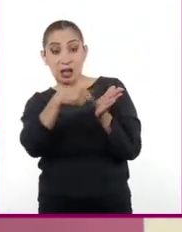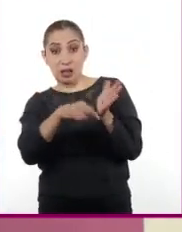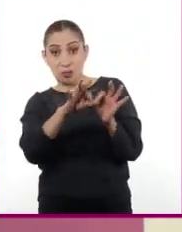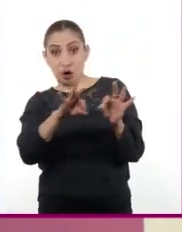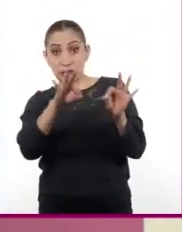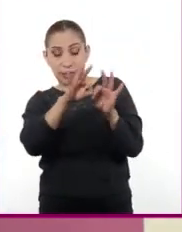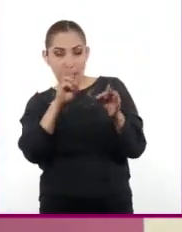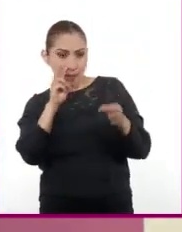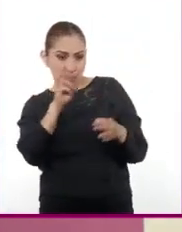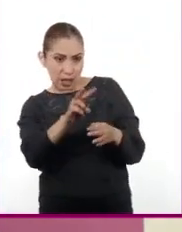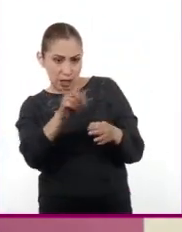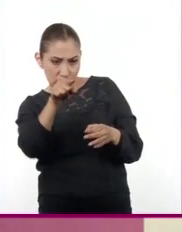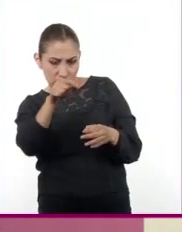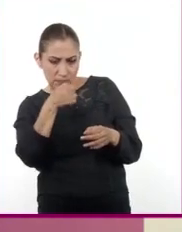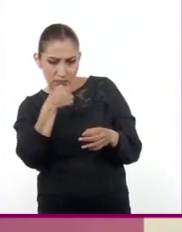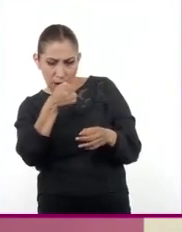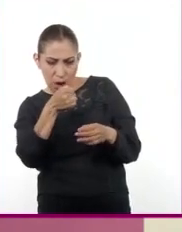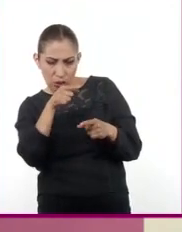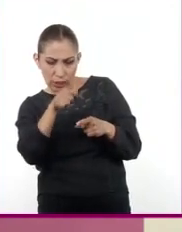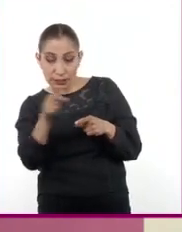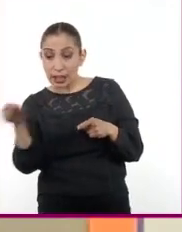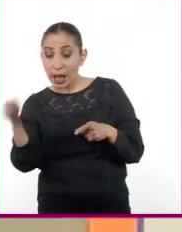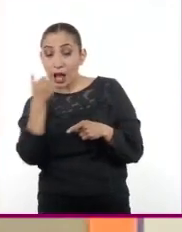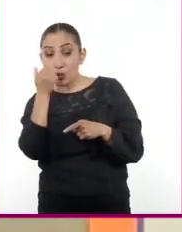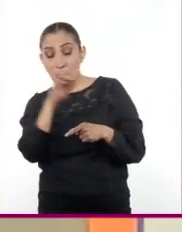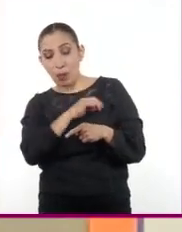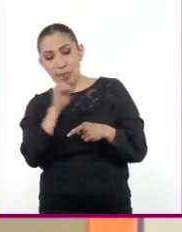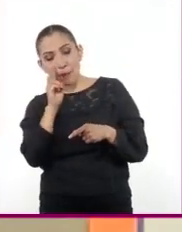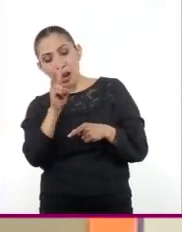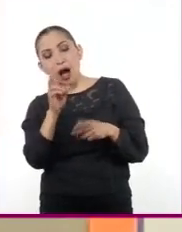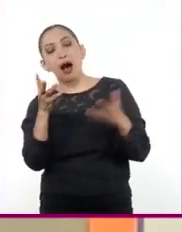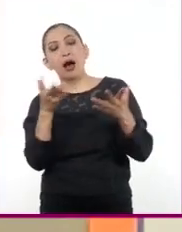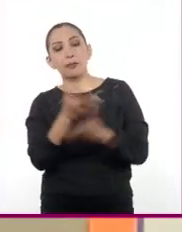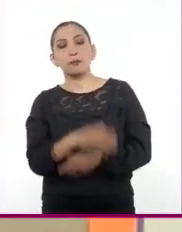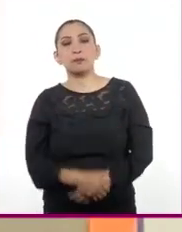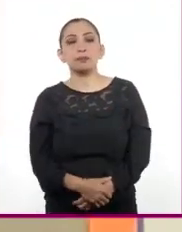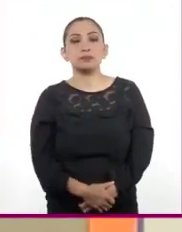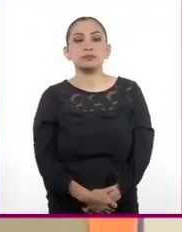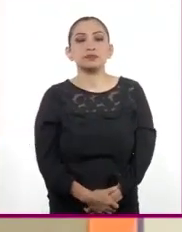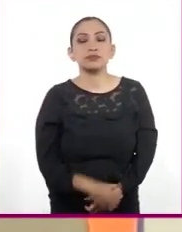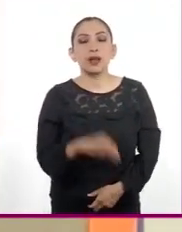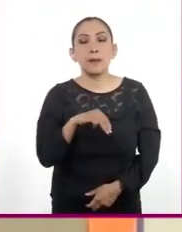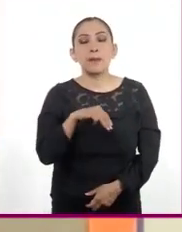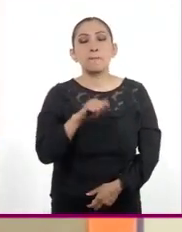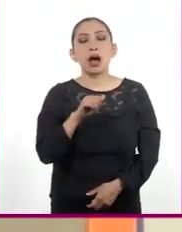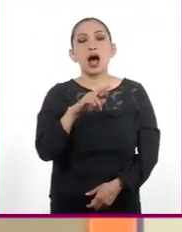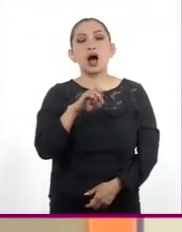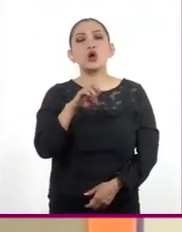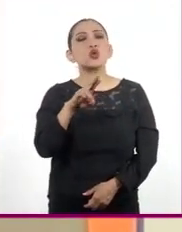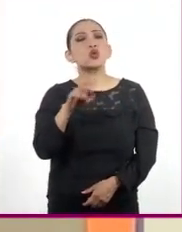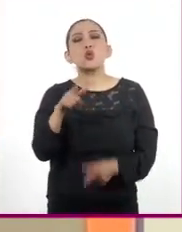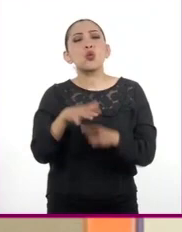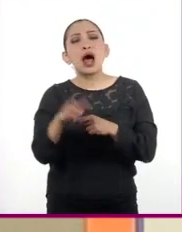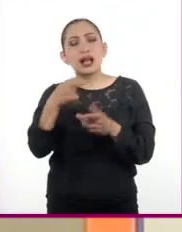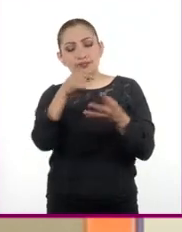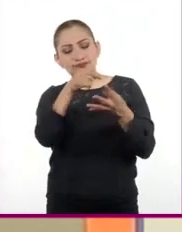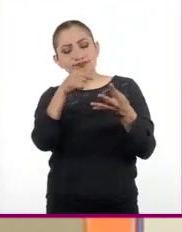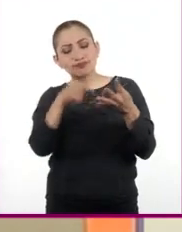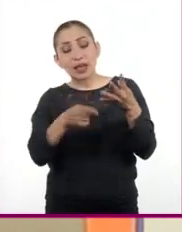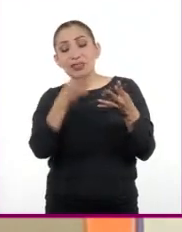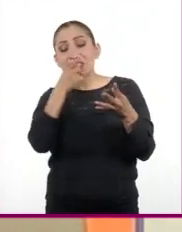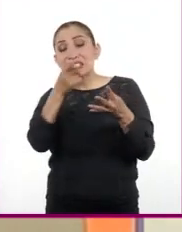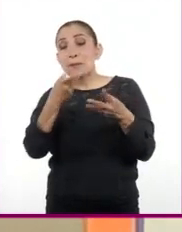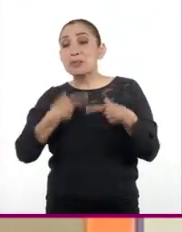muy importante que los estudiantes los aprendan a distinguir. Y Maru, ¿qué aspectos de los que informan o dicen